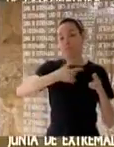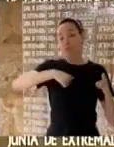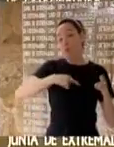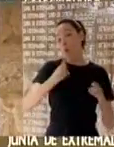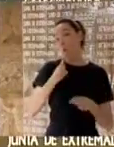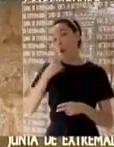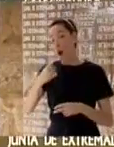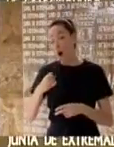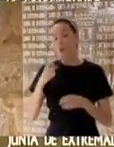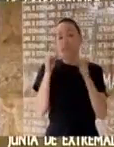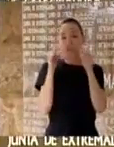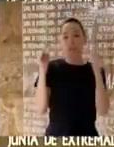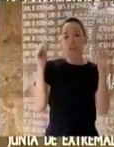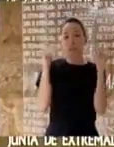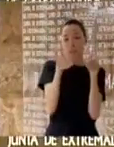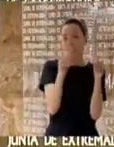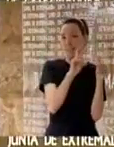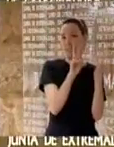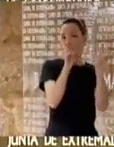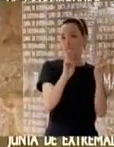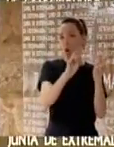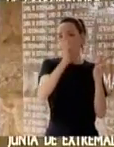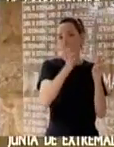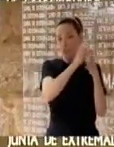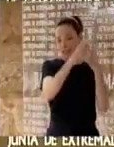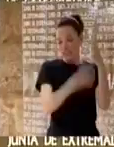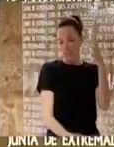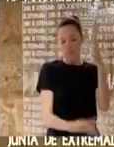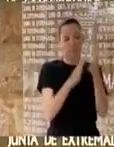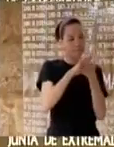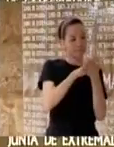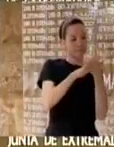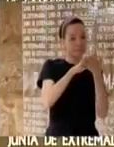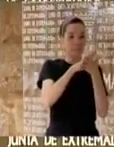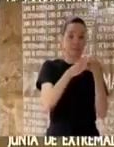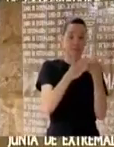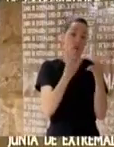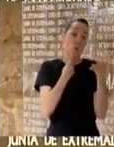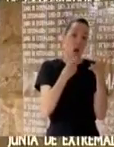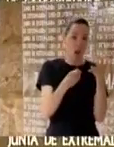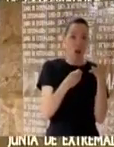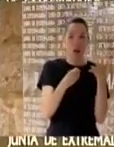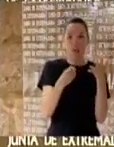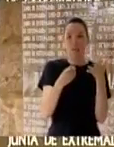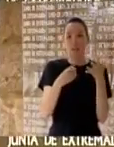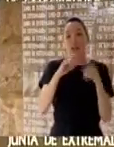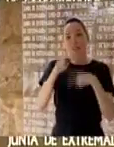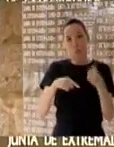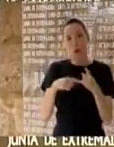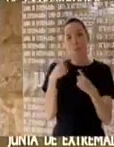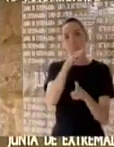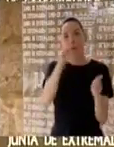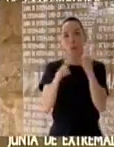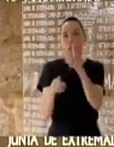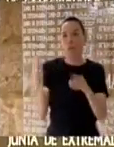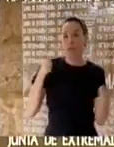y nos gustaría dedicarlo a otros muchos temas. Estar hablando y seguro que respondiendo a las preguntas que ustedes me harán posteriormente